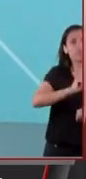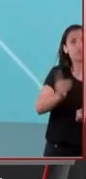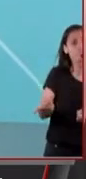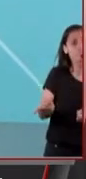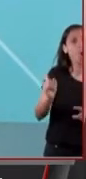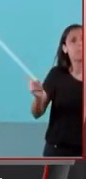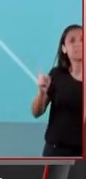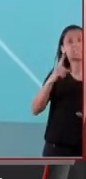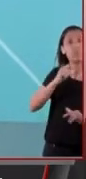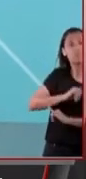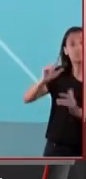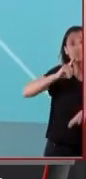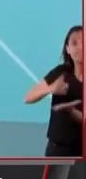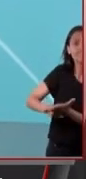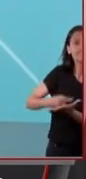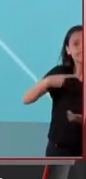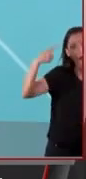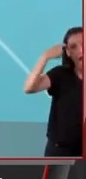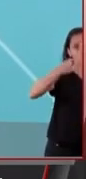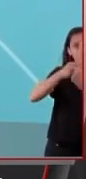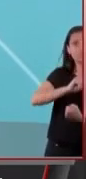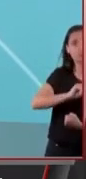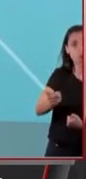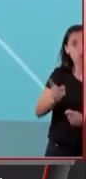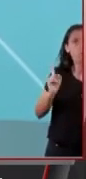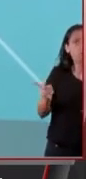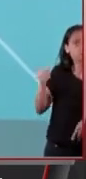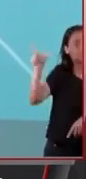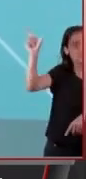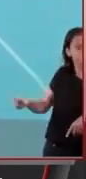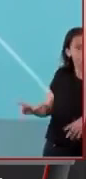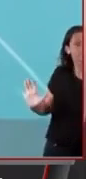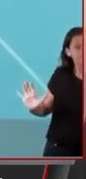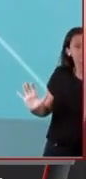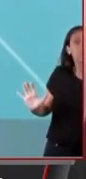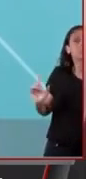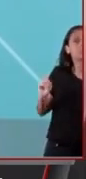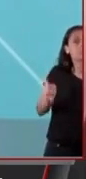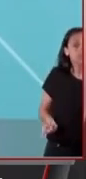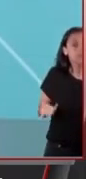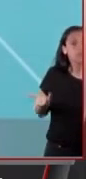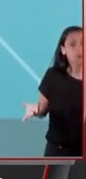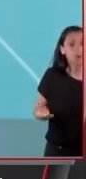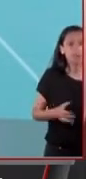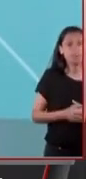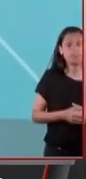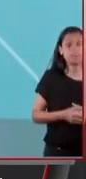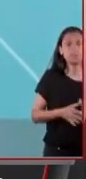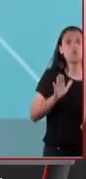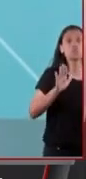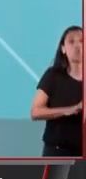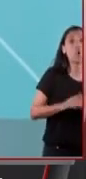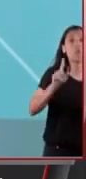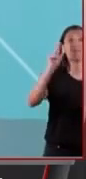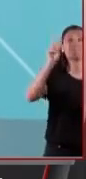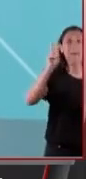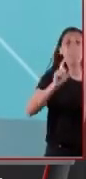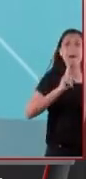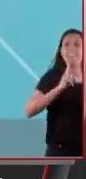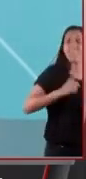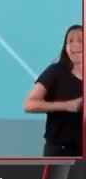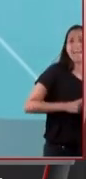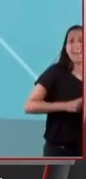San Juan. Yo te decía lo que hace la Corte Suprema de Justicia en estos 2 distritos en donde se votaba las